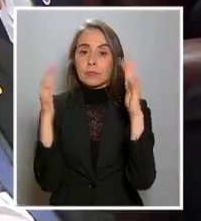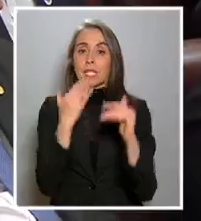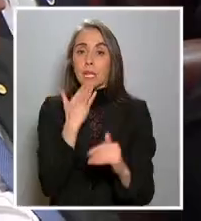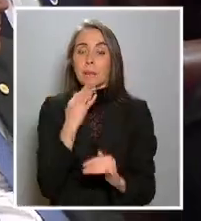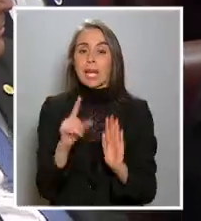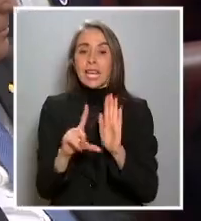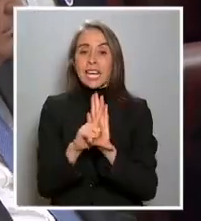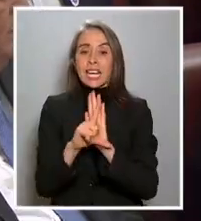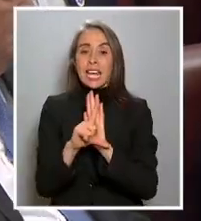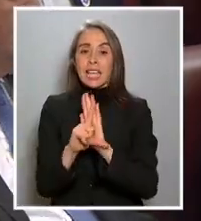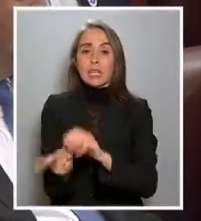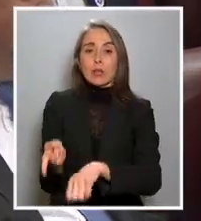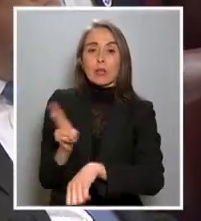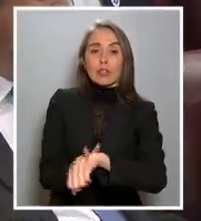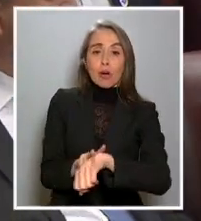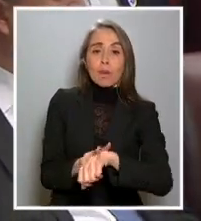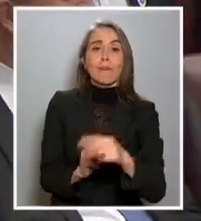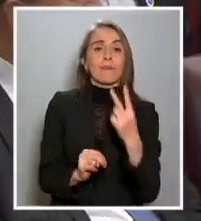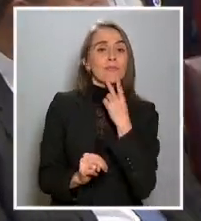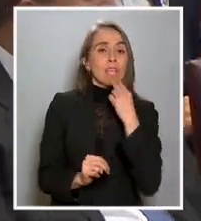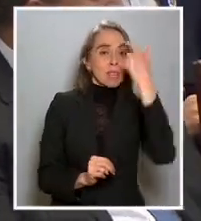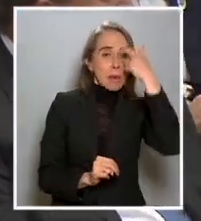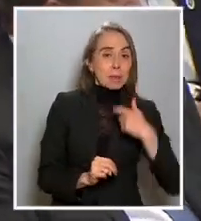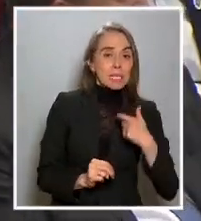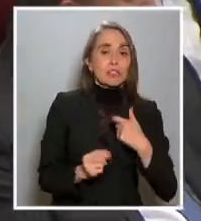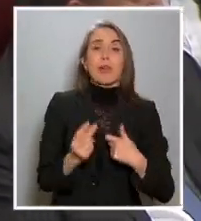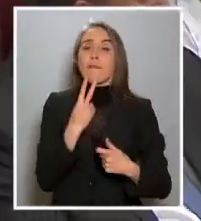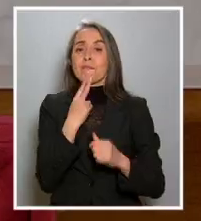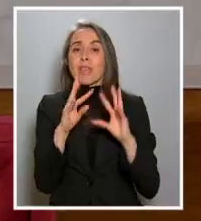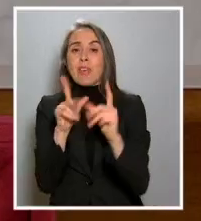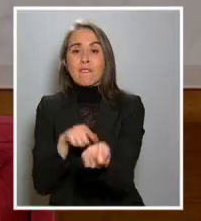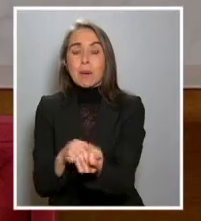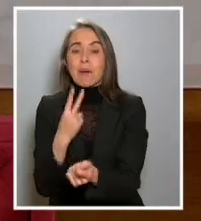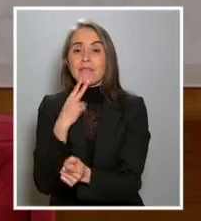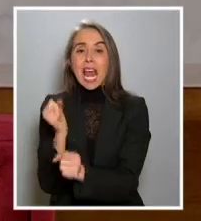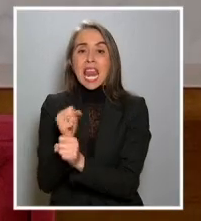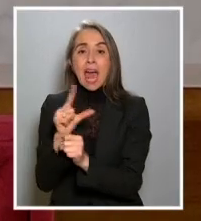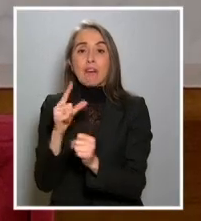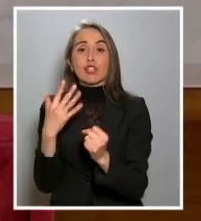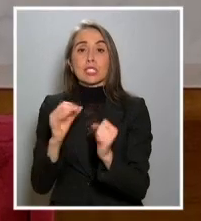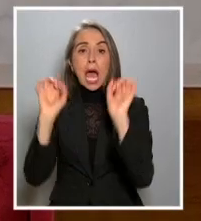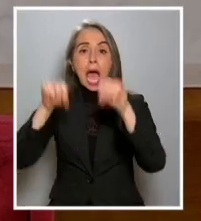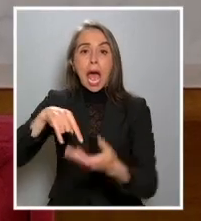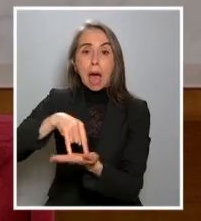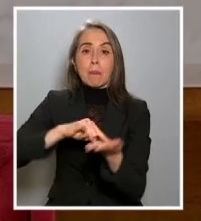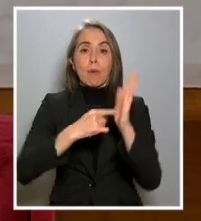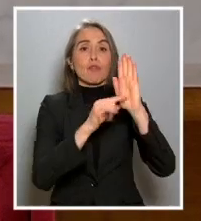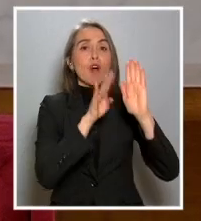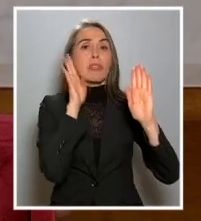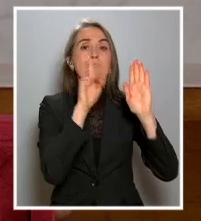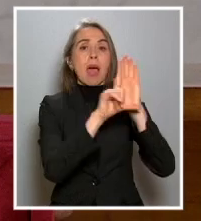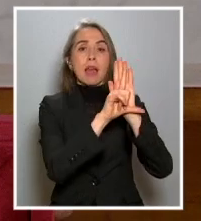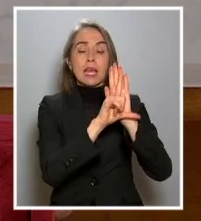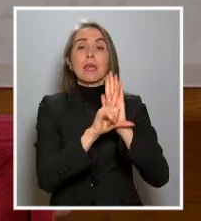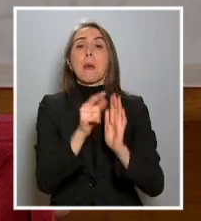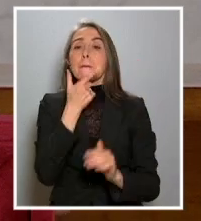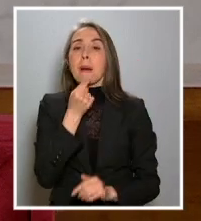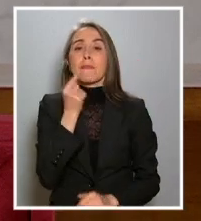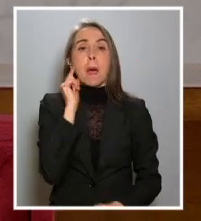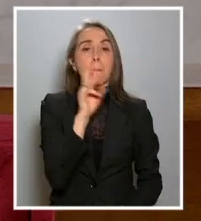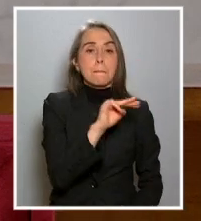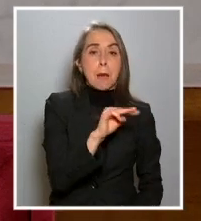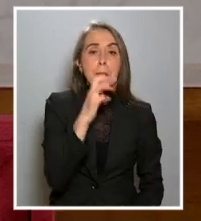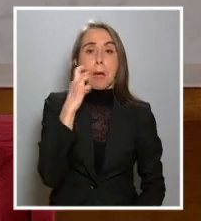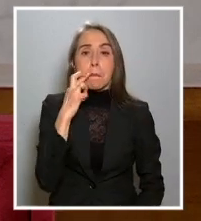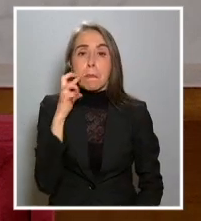la ley de conciliación de la vida personal, familiar y laboral, que está vigente desde este año, facilita la vida a madres, padres y personas